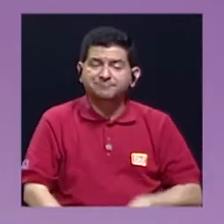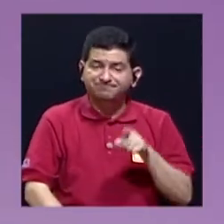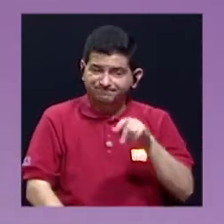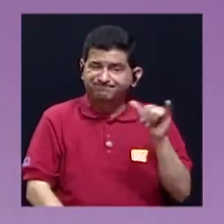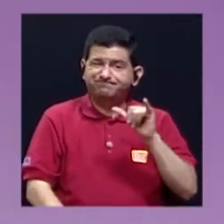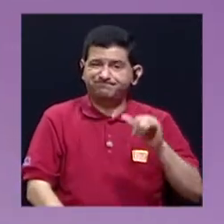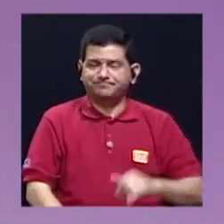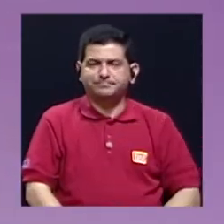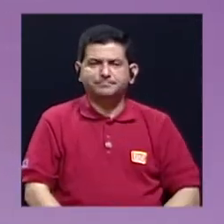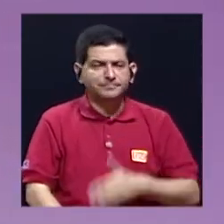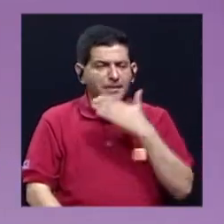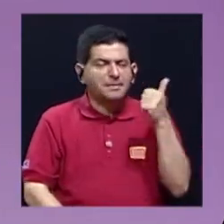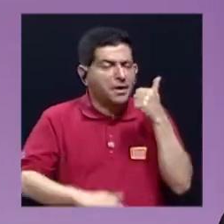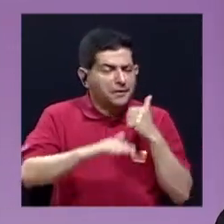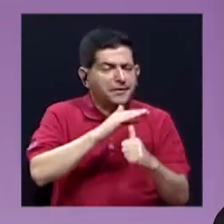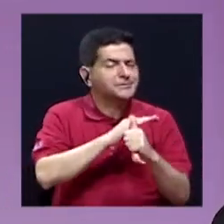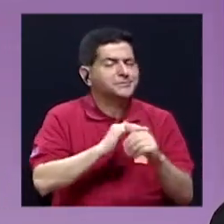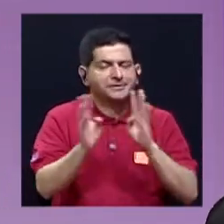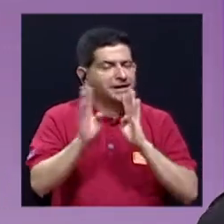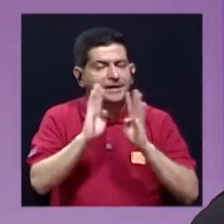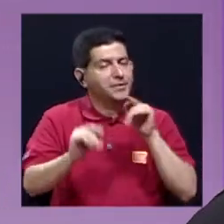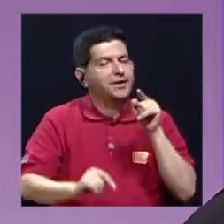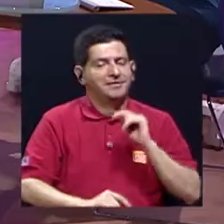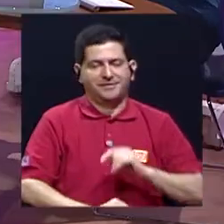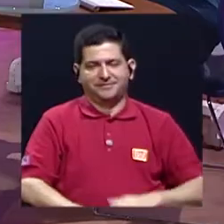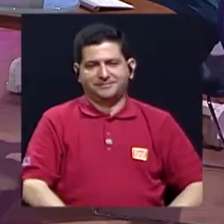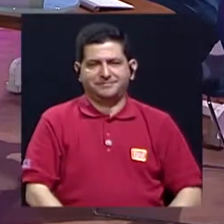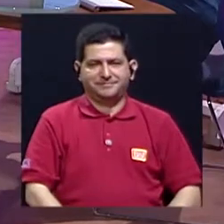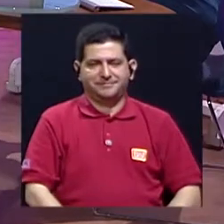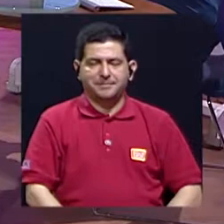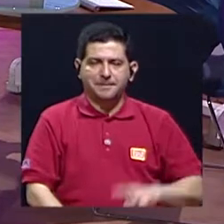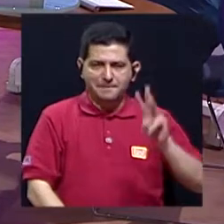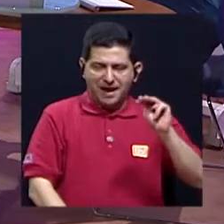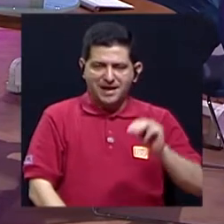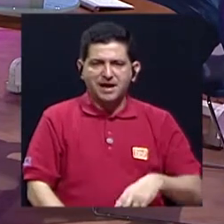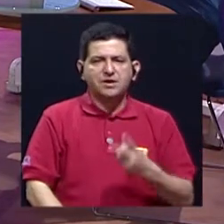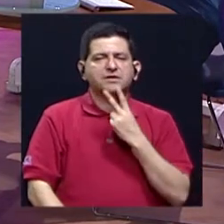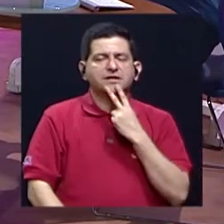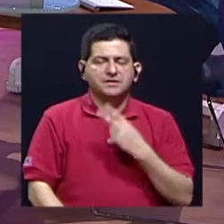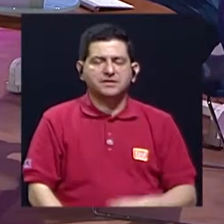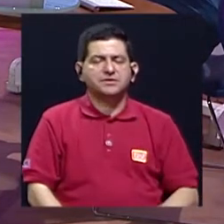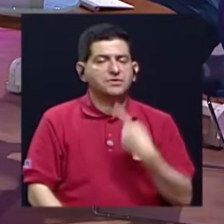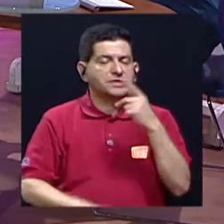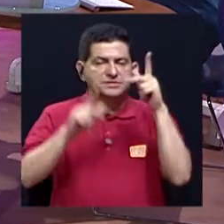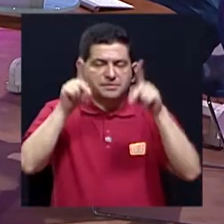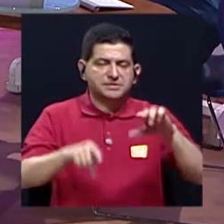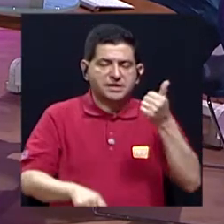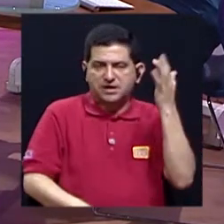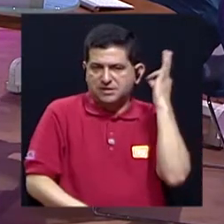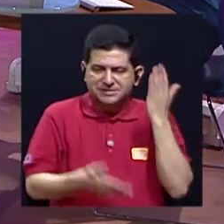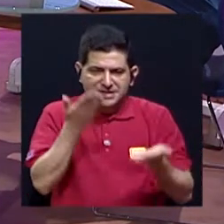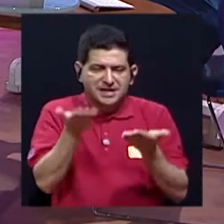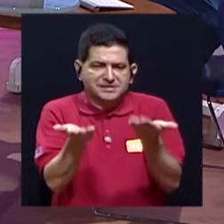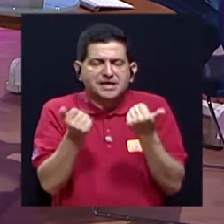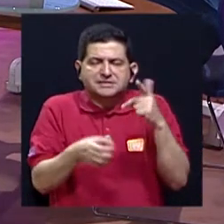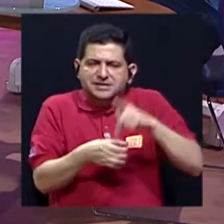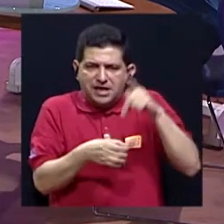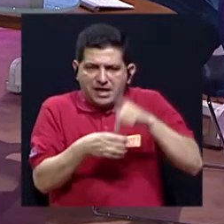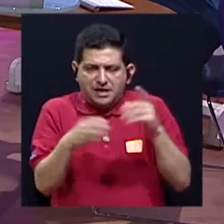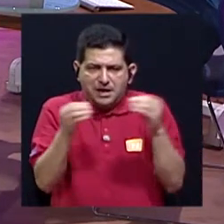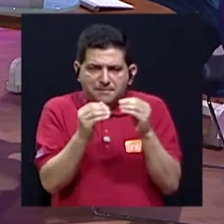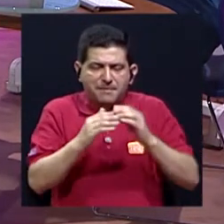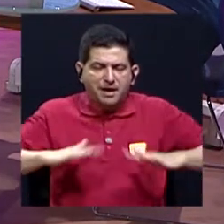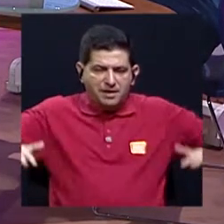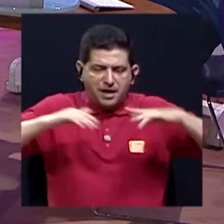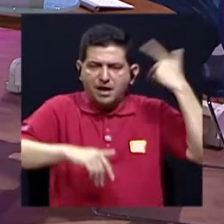también, ¿verdad? Entonces por eso es mejor esconderlo y no hablar de eso. Claro. Dice María Los de Atillo, ¿qué le dirían las invitadas a otras mujeres que tal vez quieran participar más en